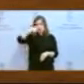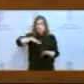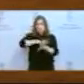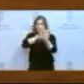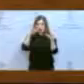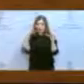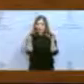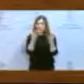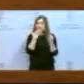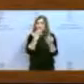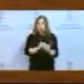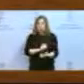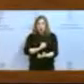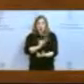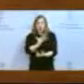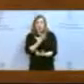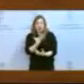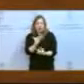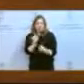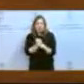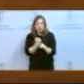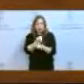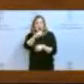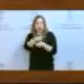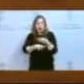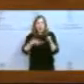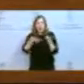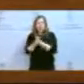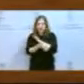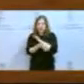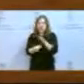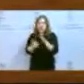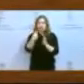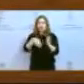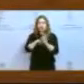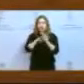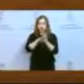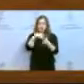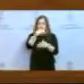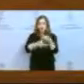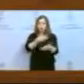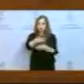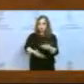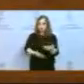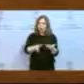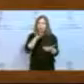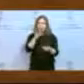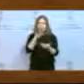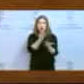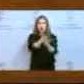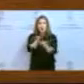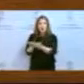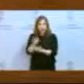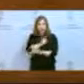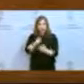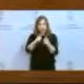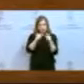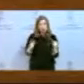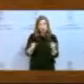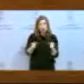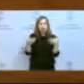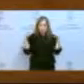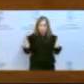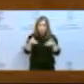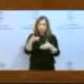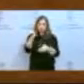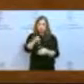con pasión es lo que nos mantiene vivos dentro de esta actividad que desarrollamos. Atender cada día las demandas de los asturianos, hacer de cada